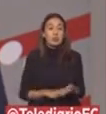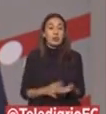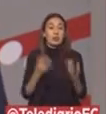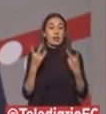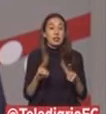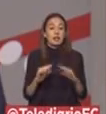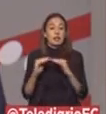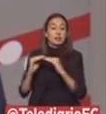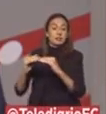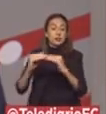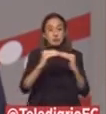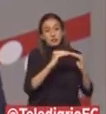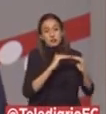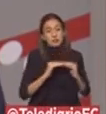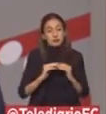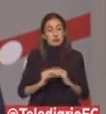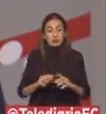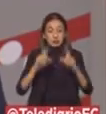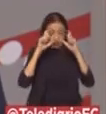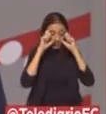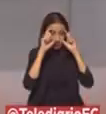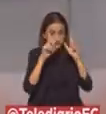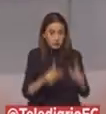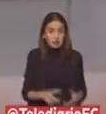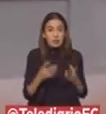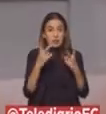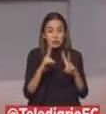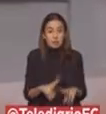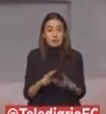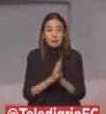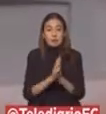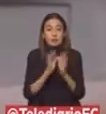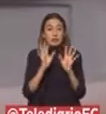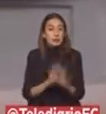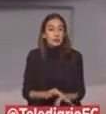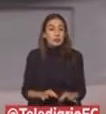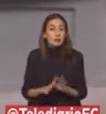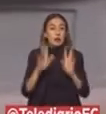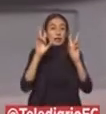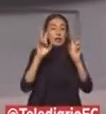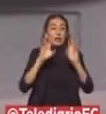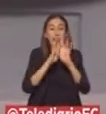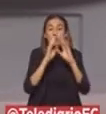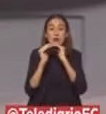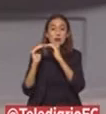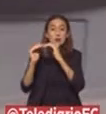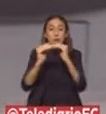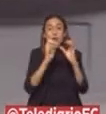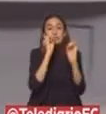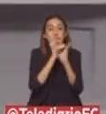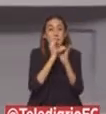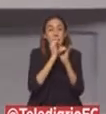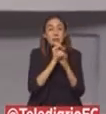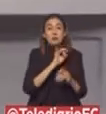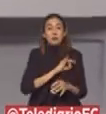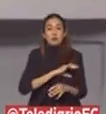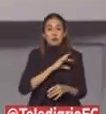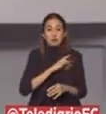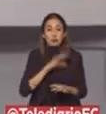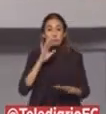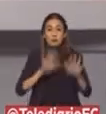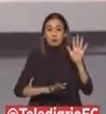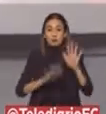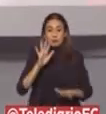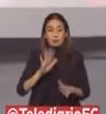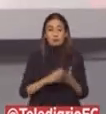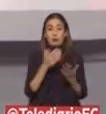la estabilidad fiscal me parece que uno de los de los temas importantes ha sido la construcción de la institucionalidad chilena alrededor de